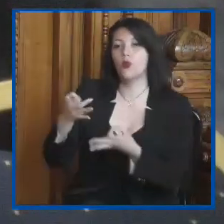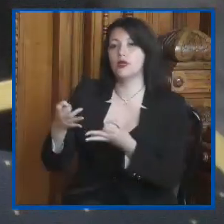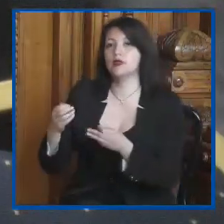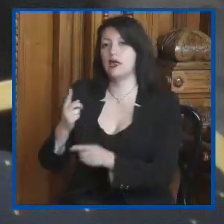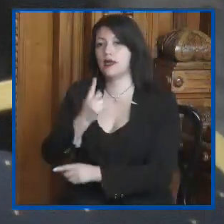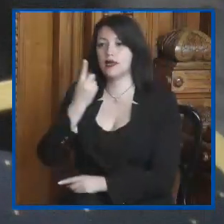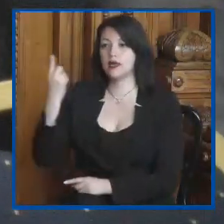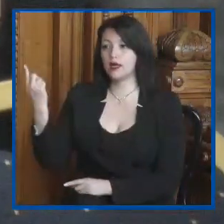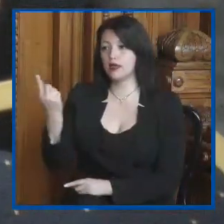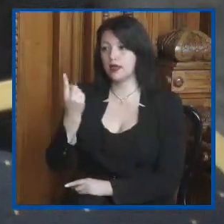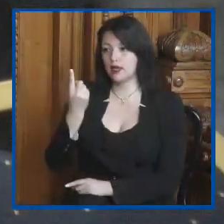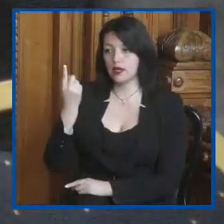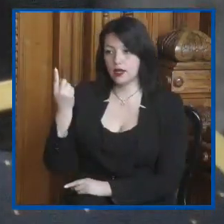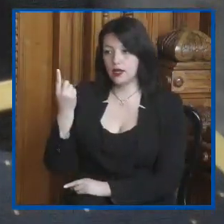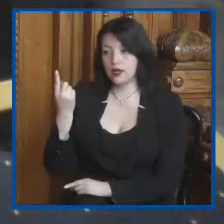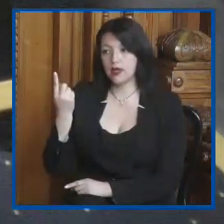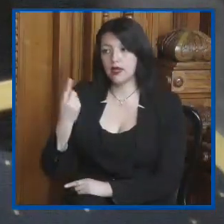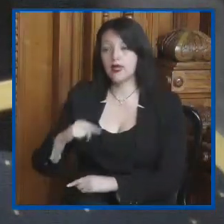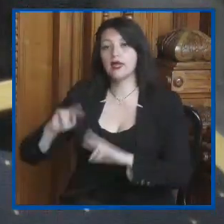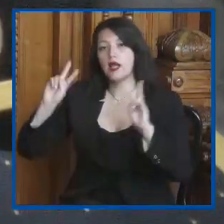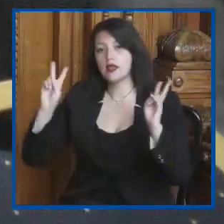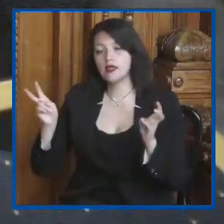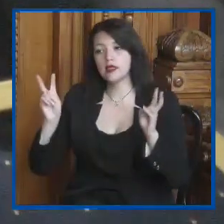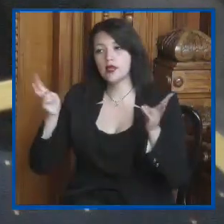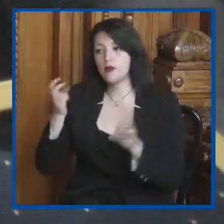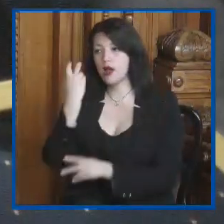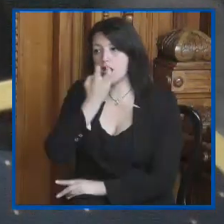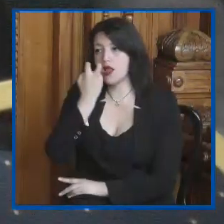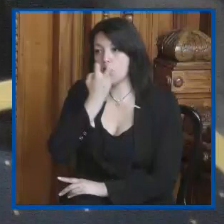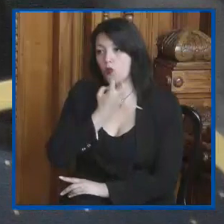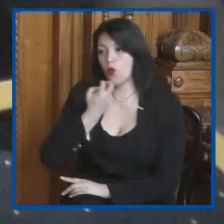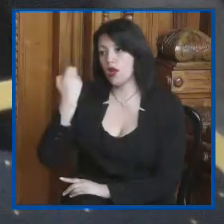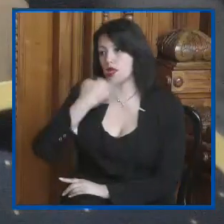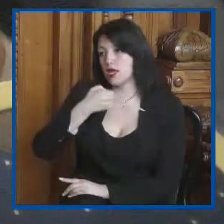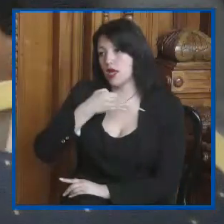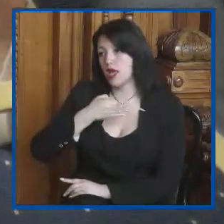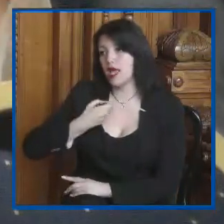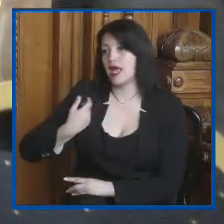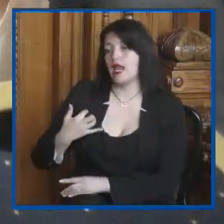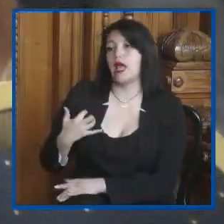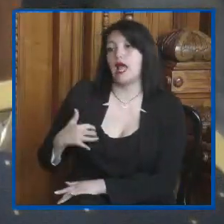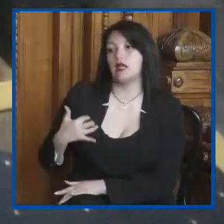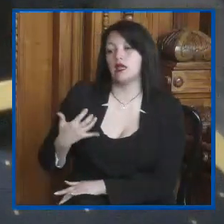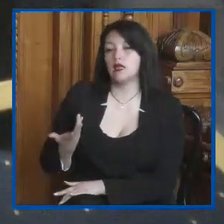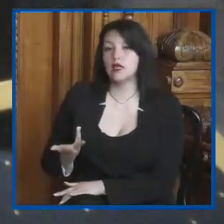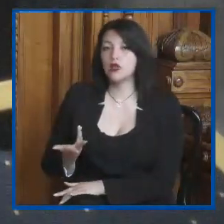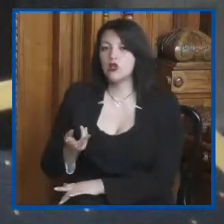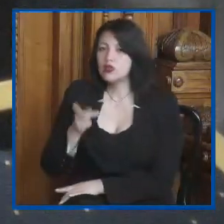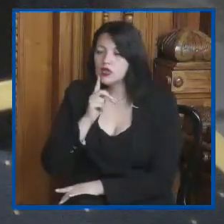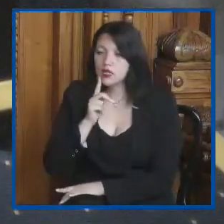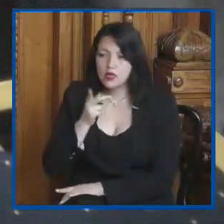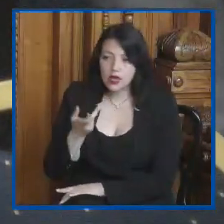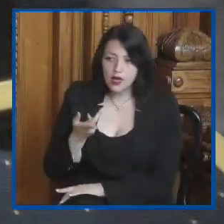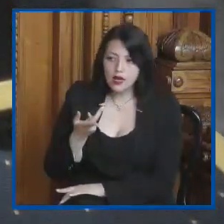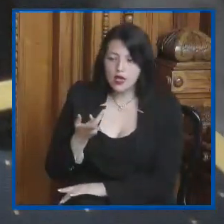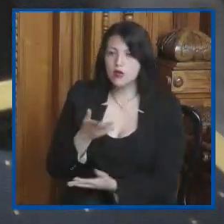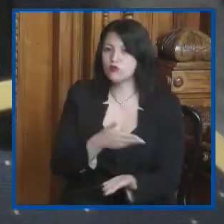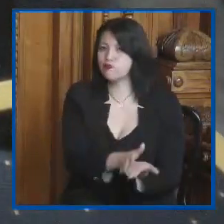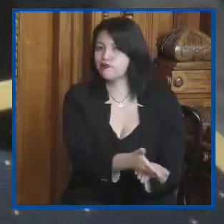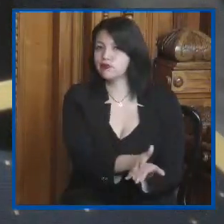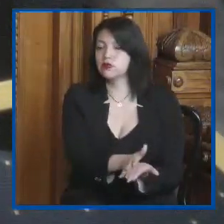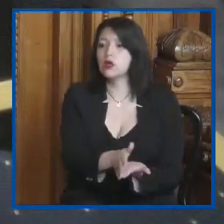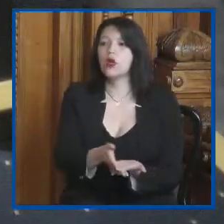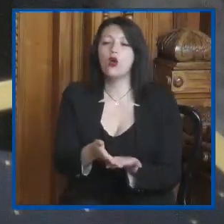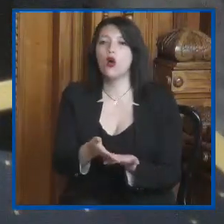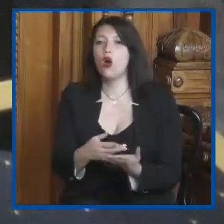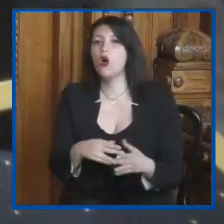el lugar que tiene el tema del lenguaje claro en el Poder Judicial argentino? ¿Es una experiencia marginal? ¿Es